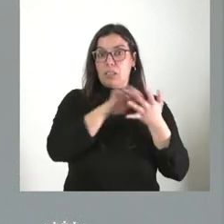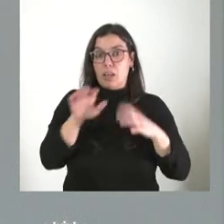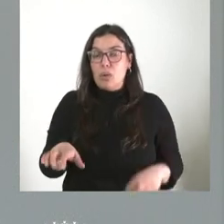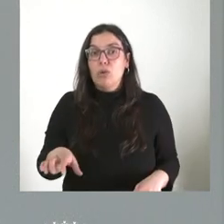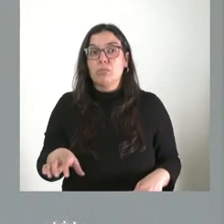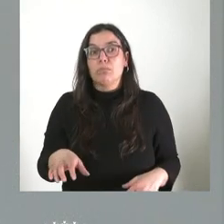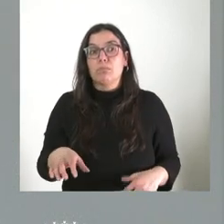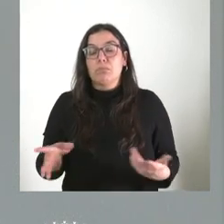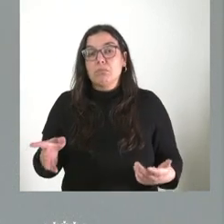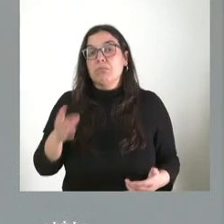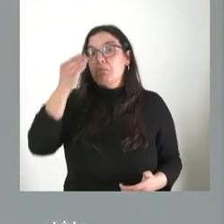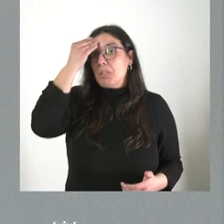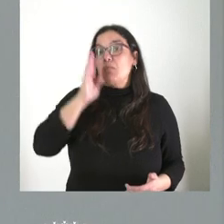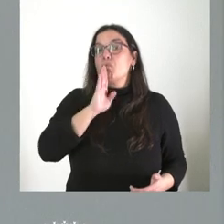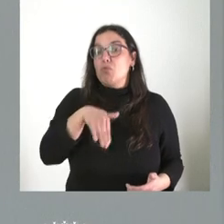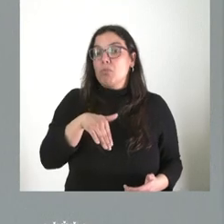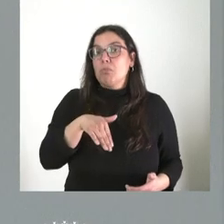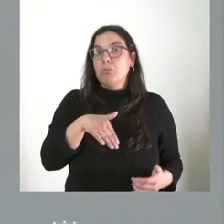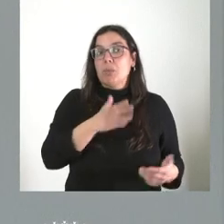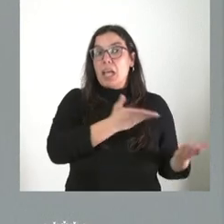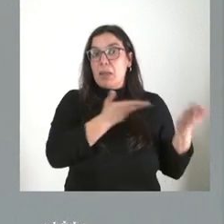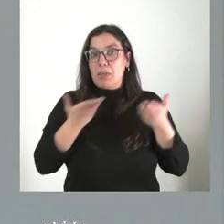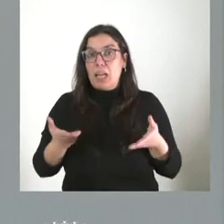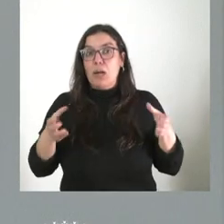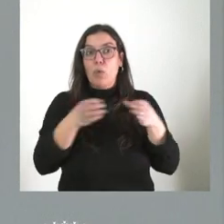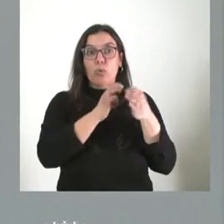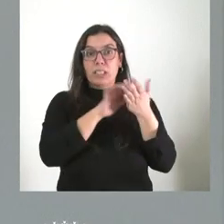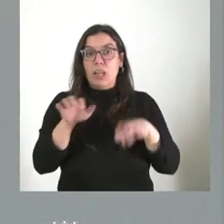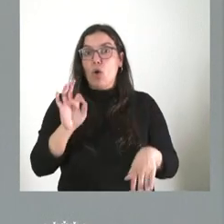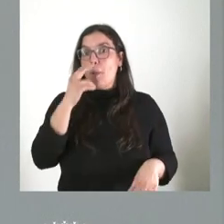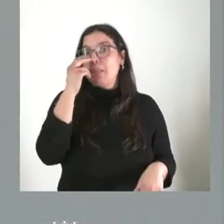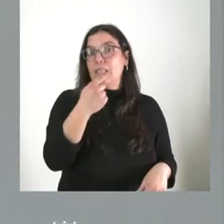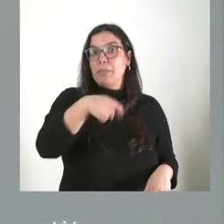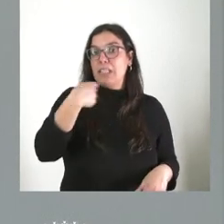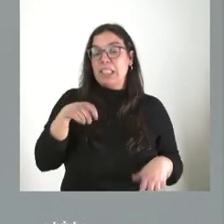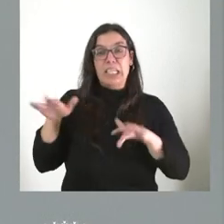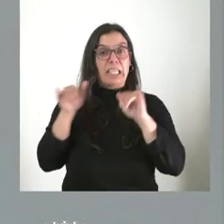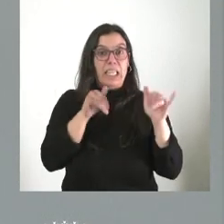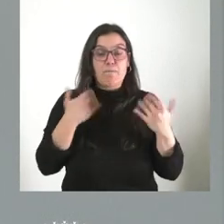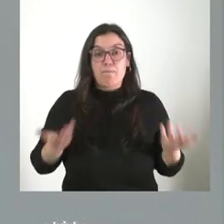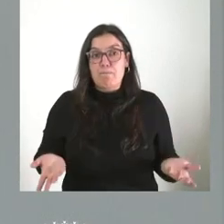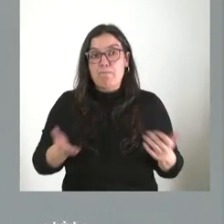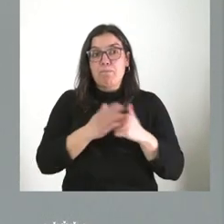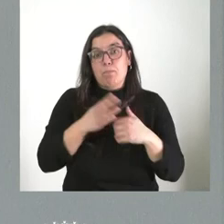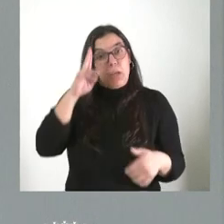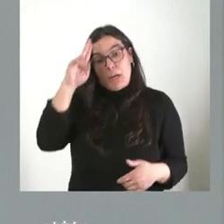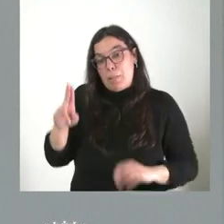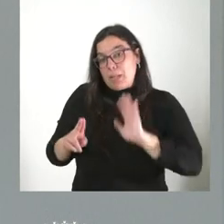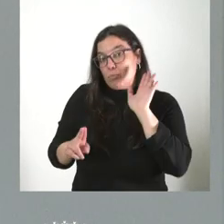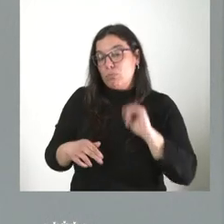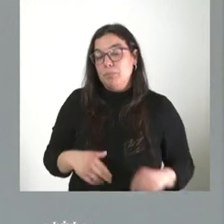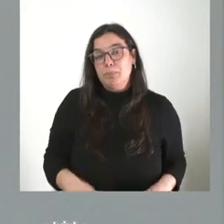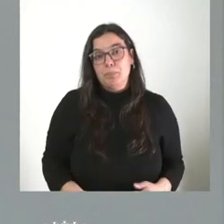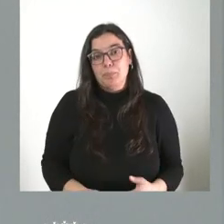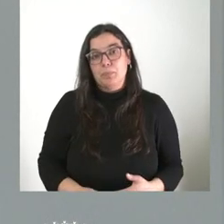estimó oportuno no invitar a la junta ni visitar al presidente en esa reunión nosotros lo respetamos